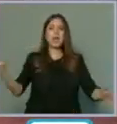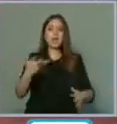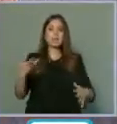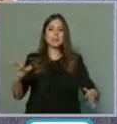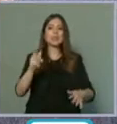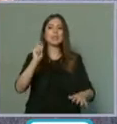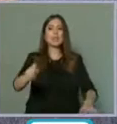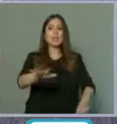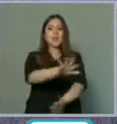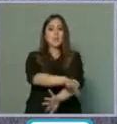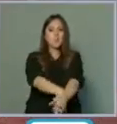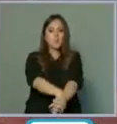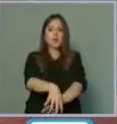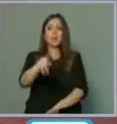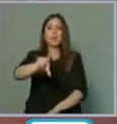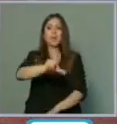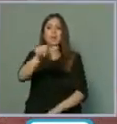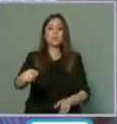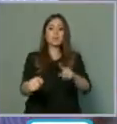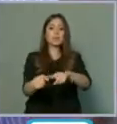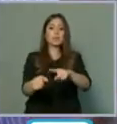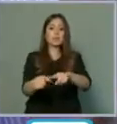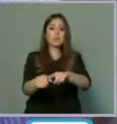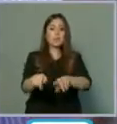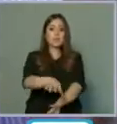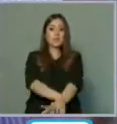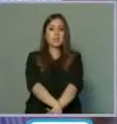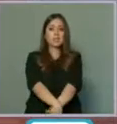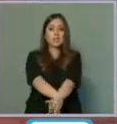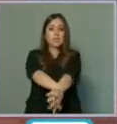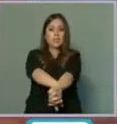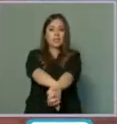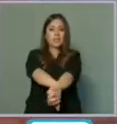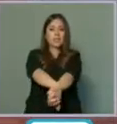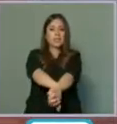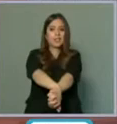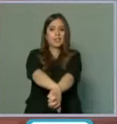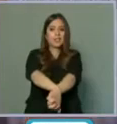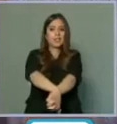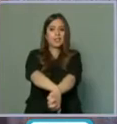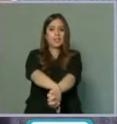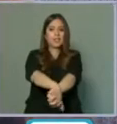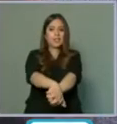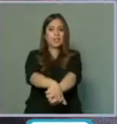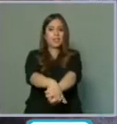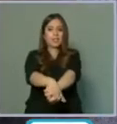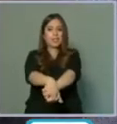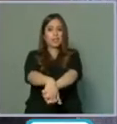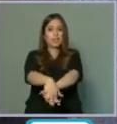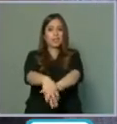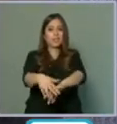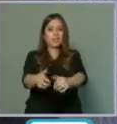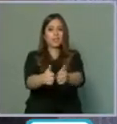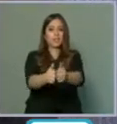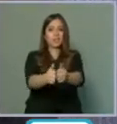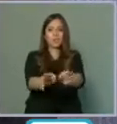para juntarlos. Así, pulgares de abajo. Lentamente en su casita regresamos por arriba, por arriba, por arriba, por arriba, por arriba, por arriba, por